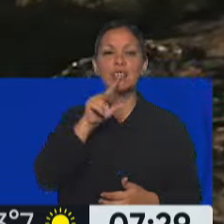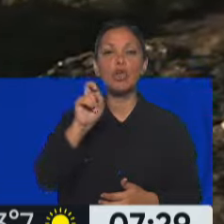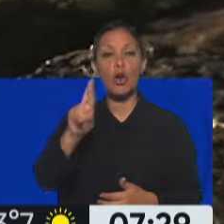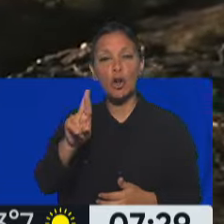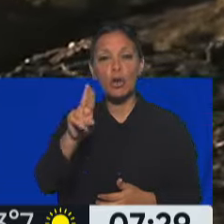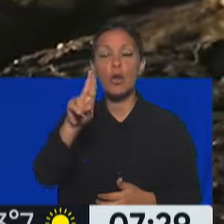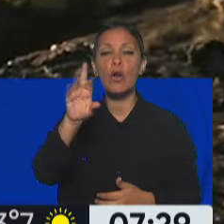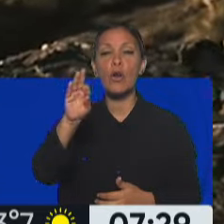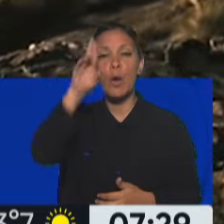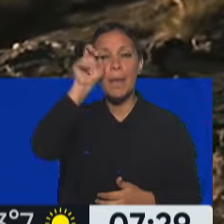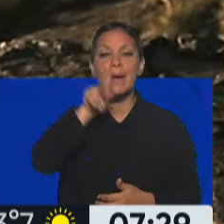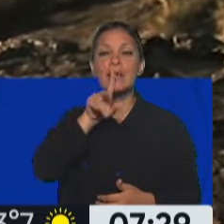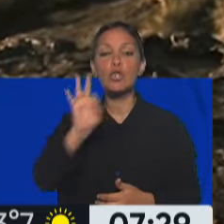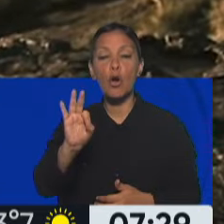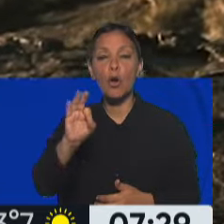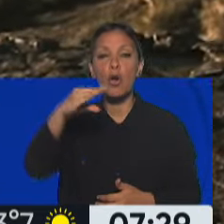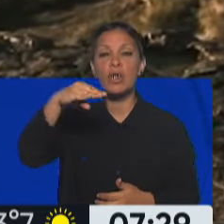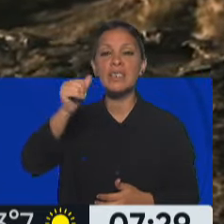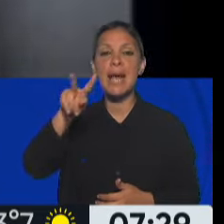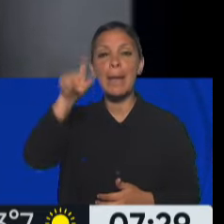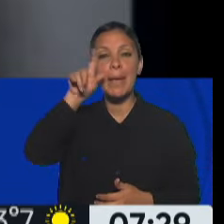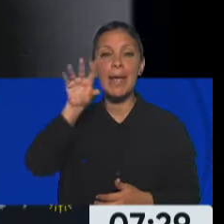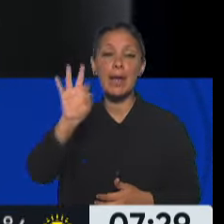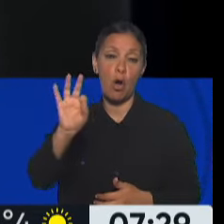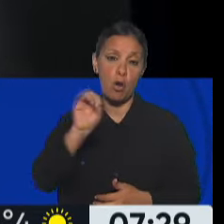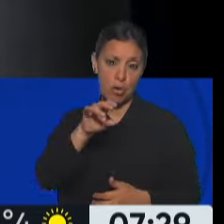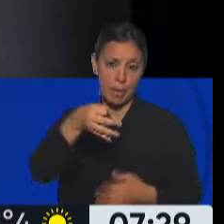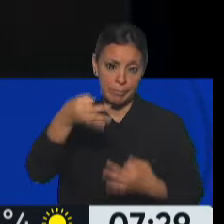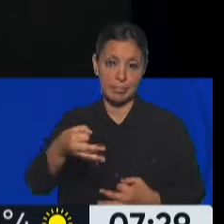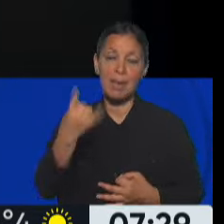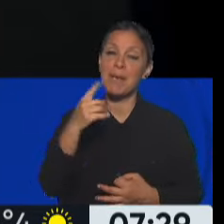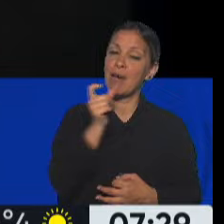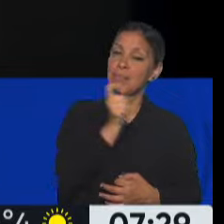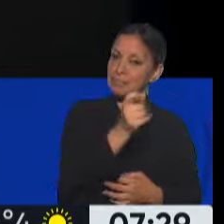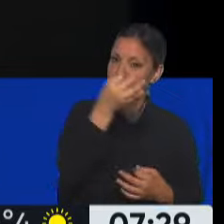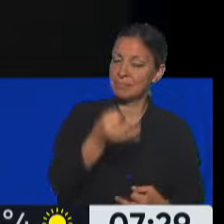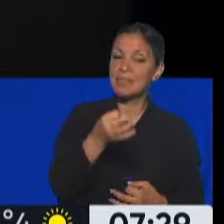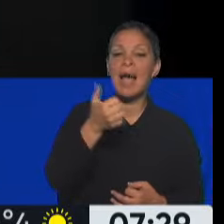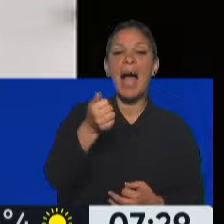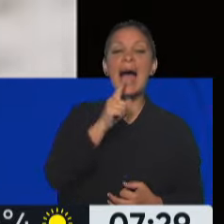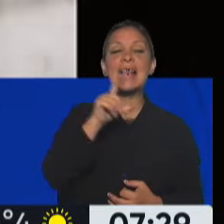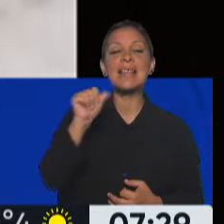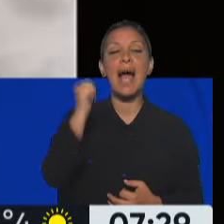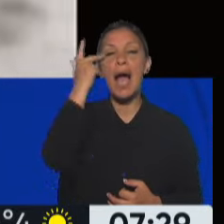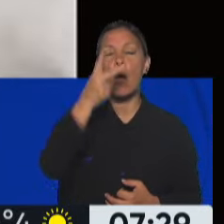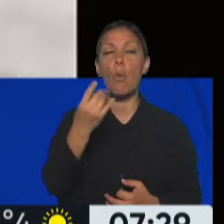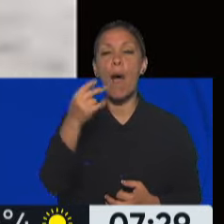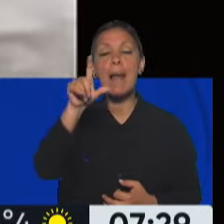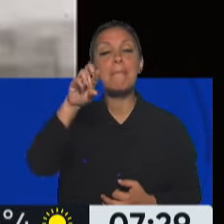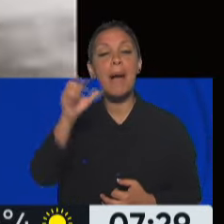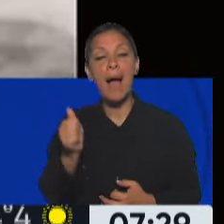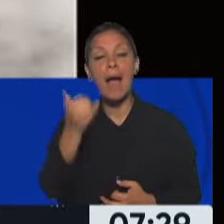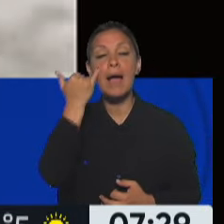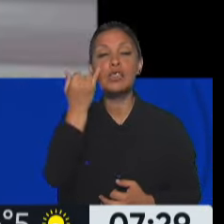fue anotado de nacimiento, Atahualpa Yupanqui, por su propia elección a partir de los 14 años, y quien cuenta su vida, como